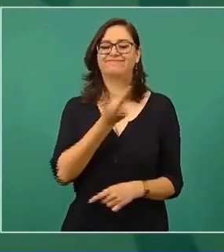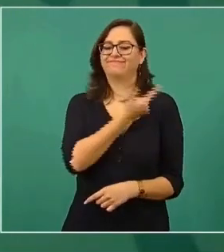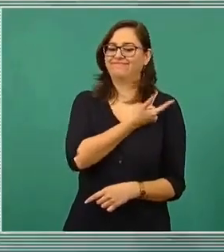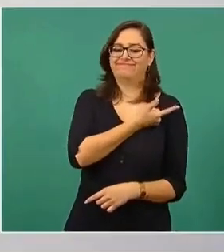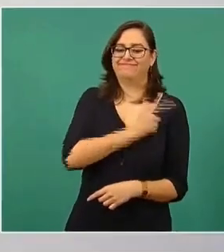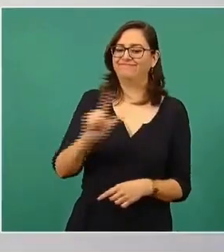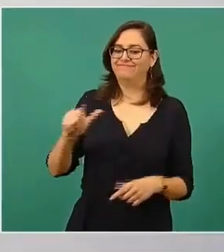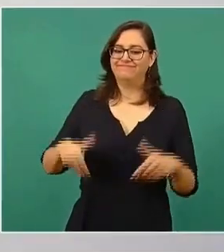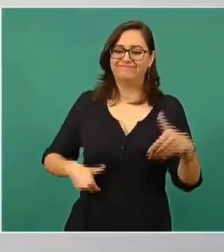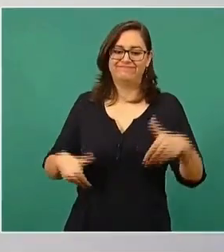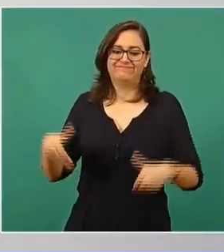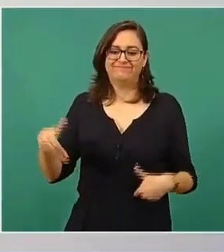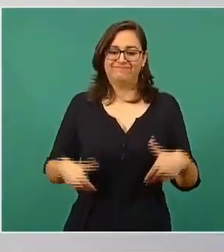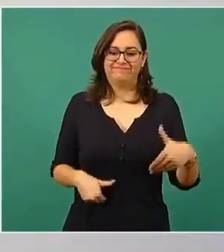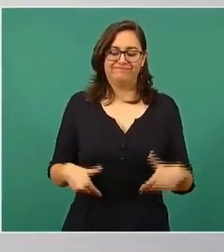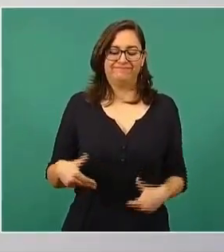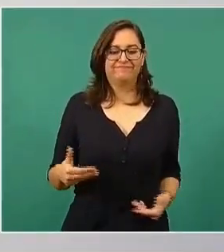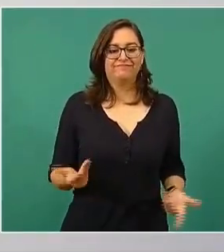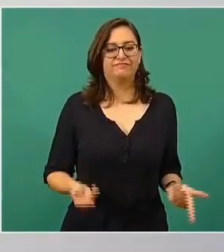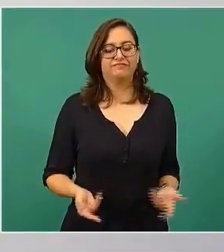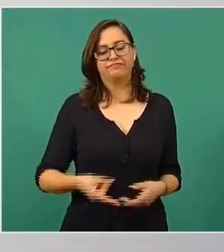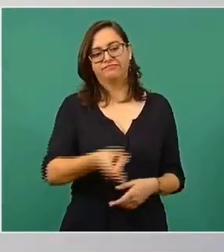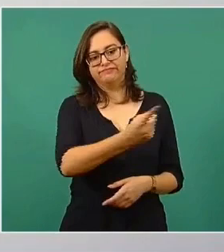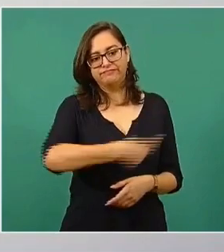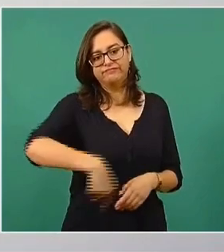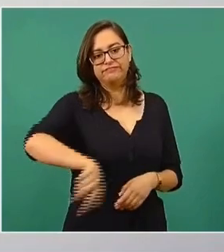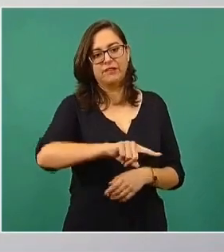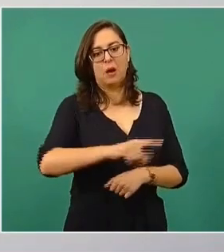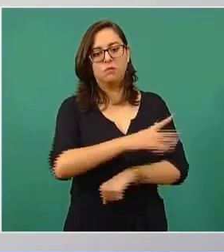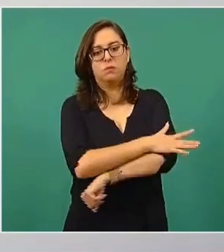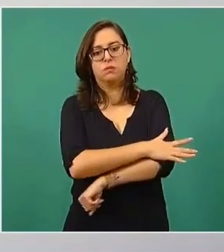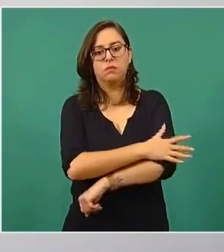los traficantes de influencia.